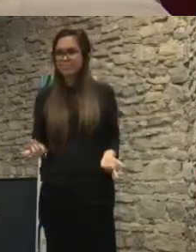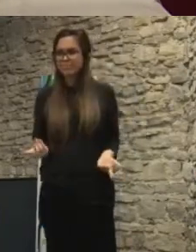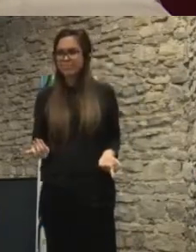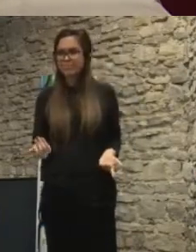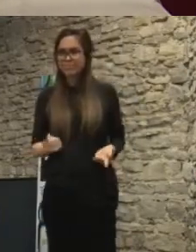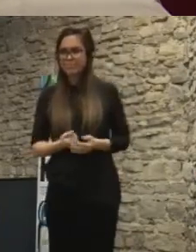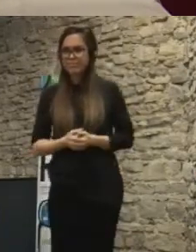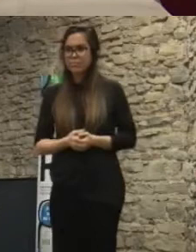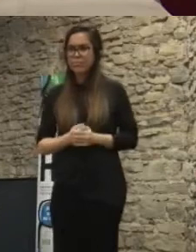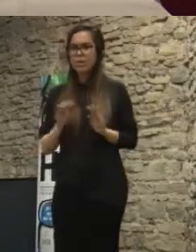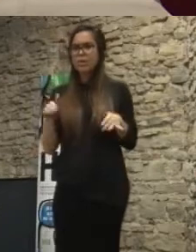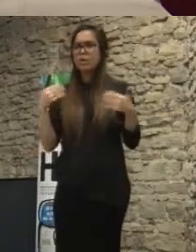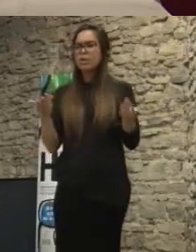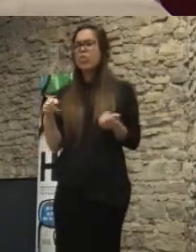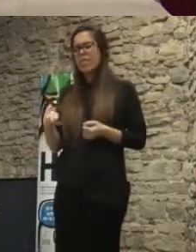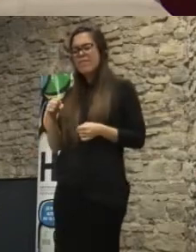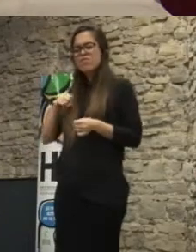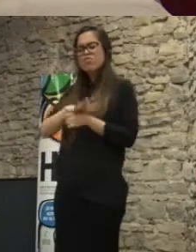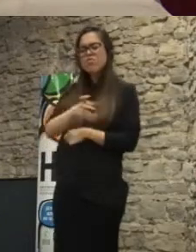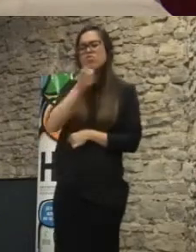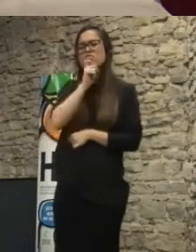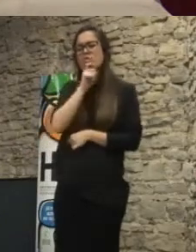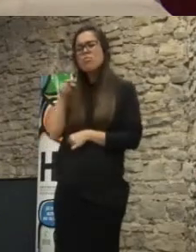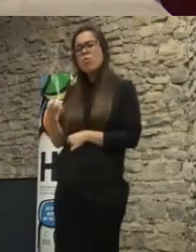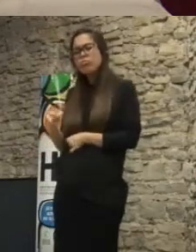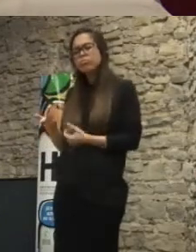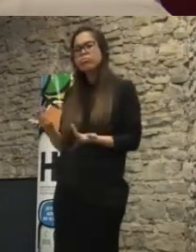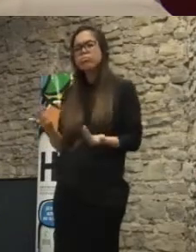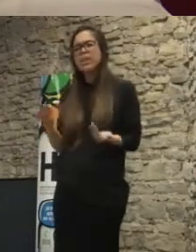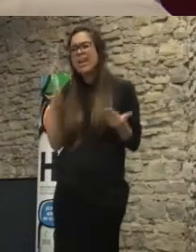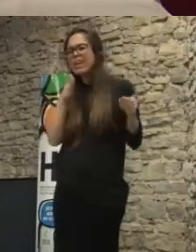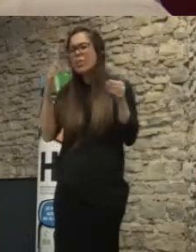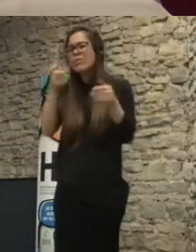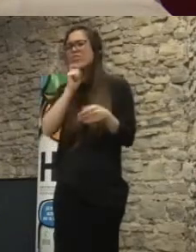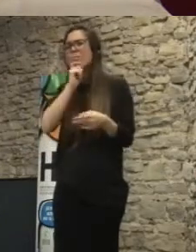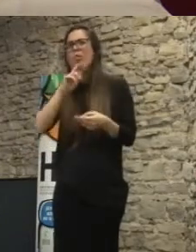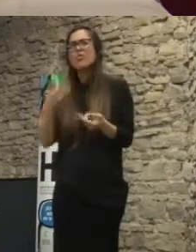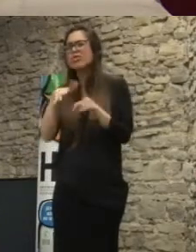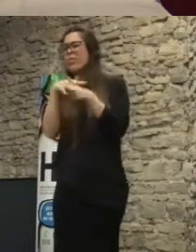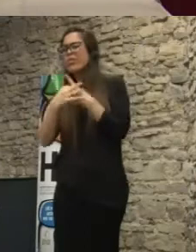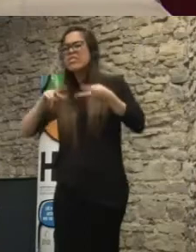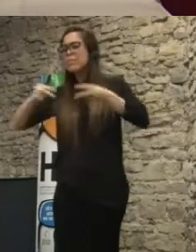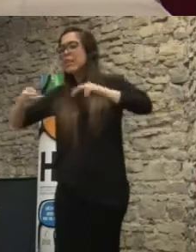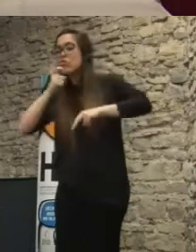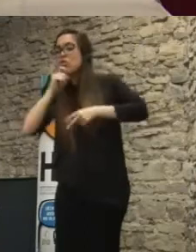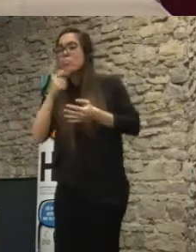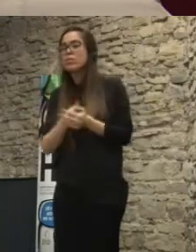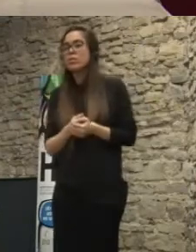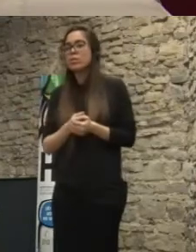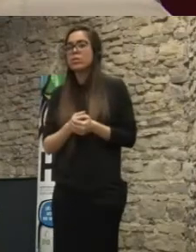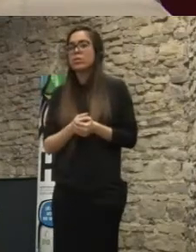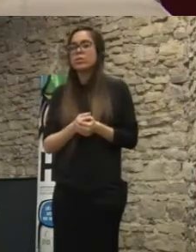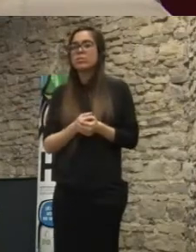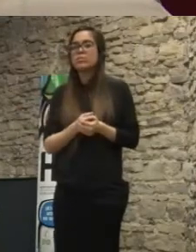aglutinan, ver qué influencia tienen, cómo se pueden reconducir, cómo se pueden interpretar, lo esencial de